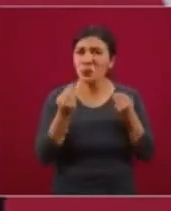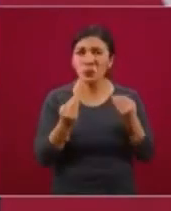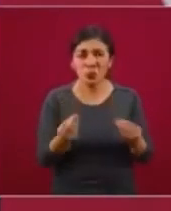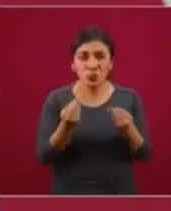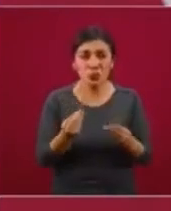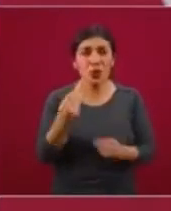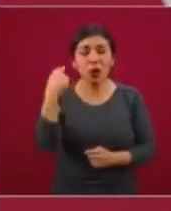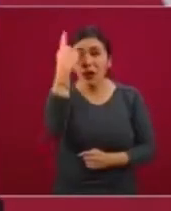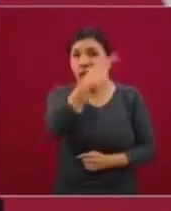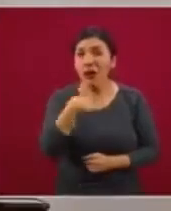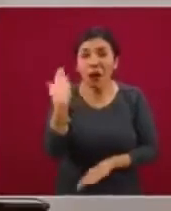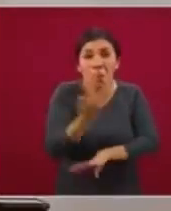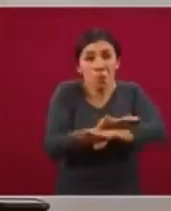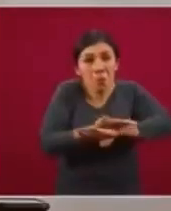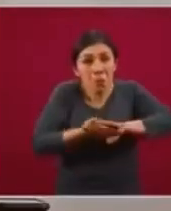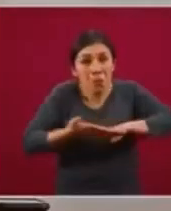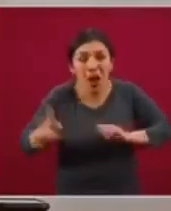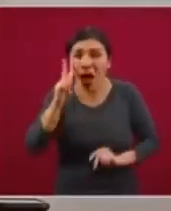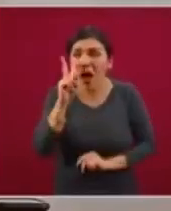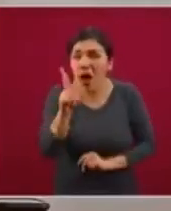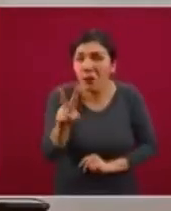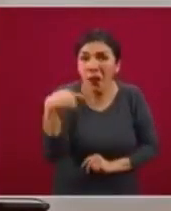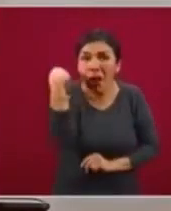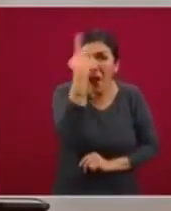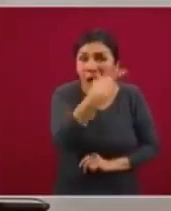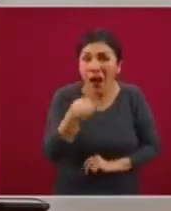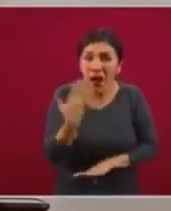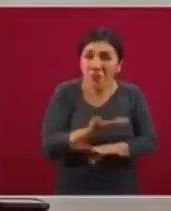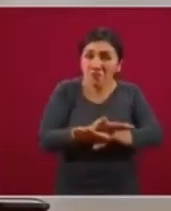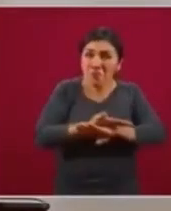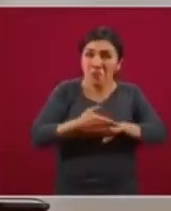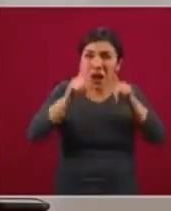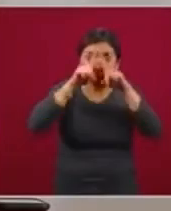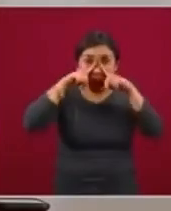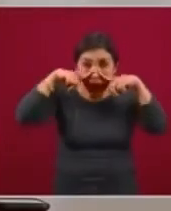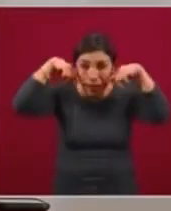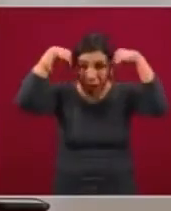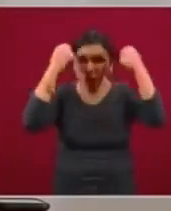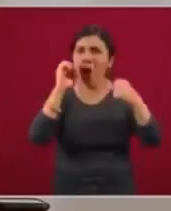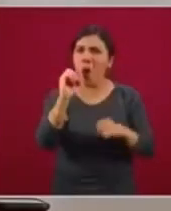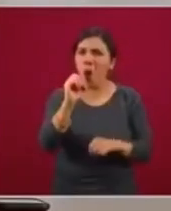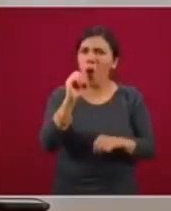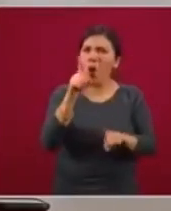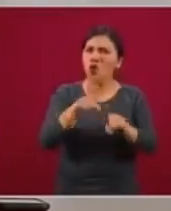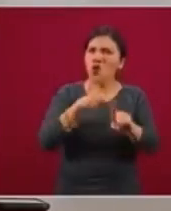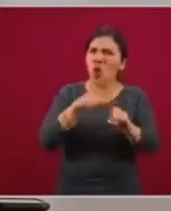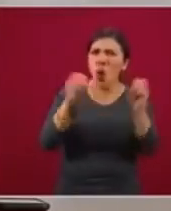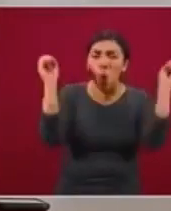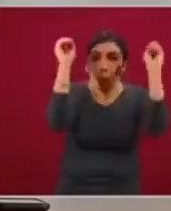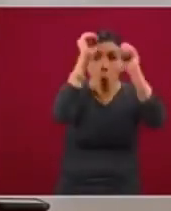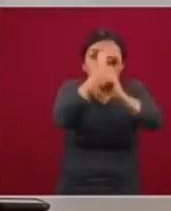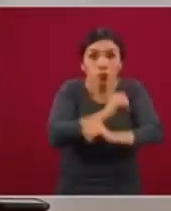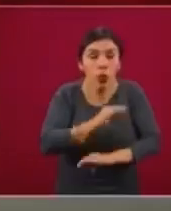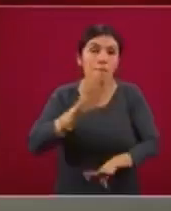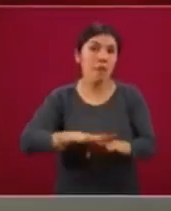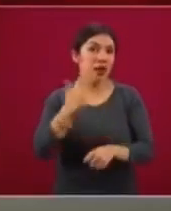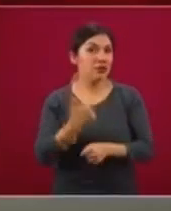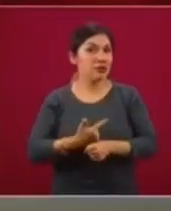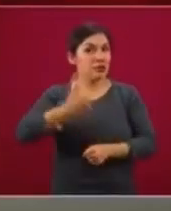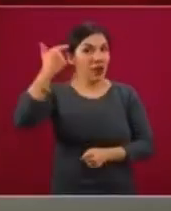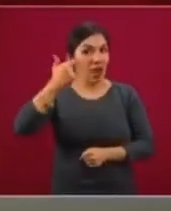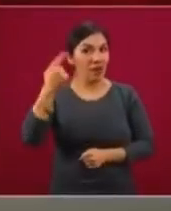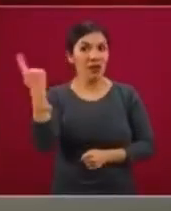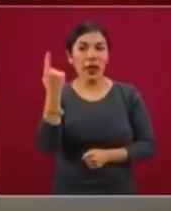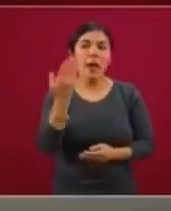se le ve pálido, alguien le puede ver pálido o peor aún, de una coloración inusualmente oscura de la piel, eso es aún más grave que la